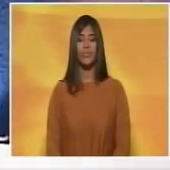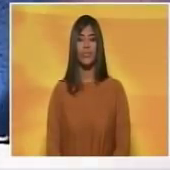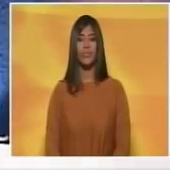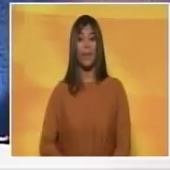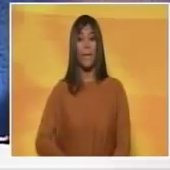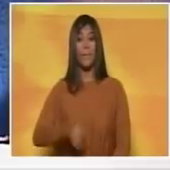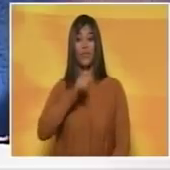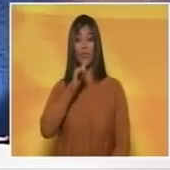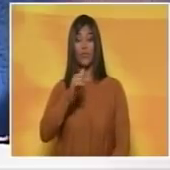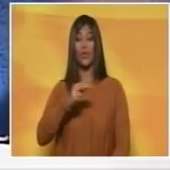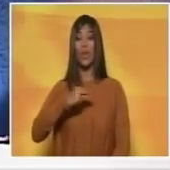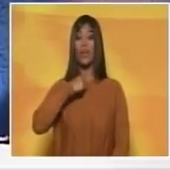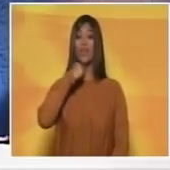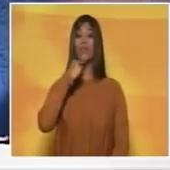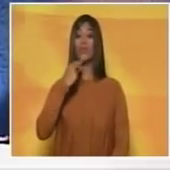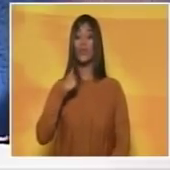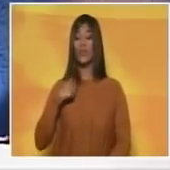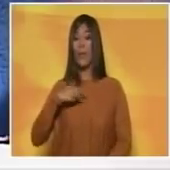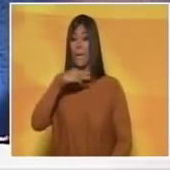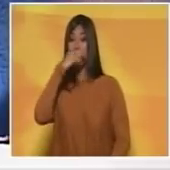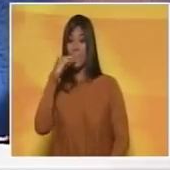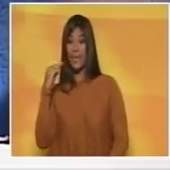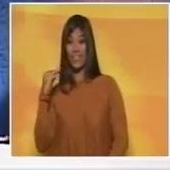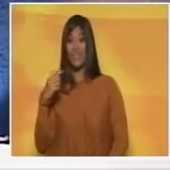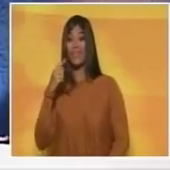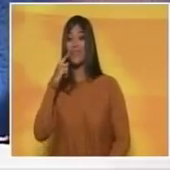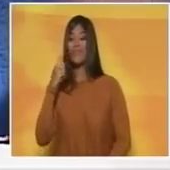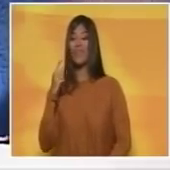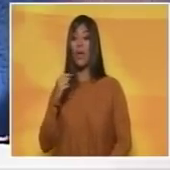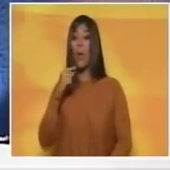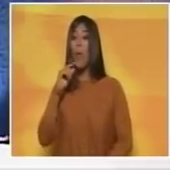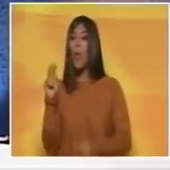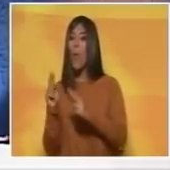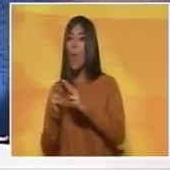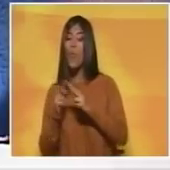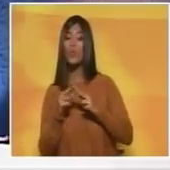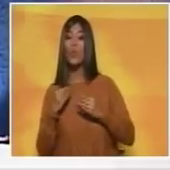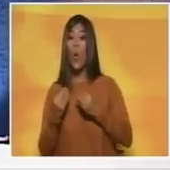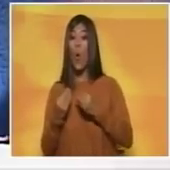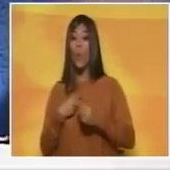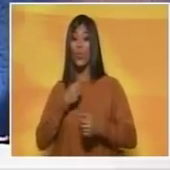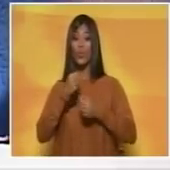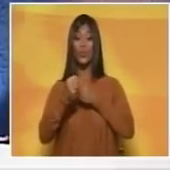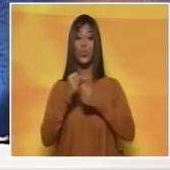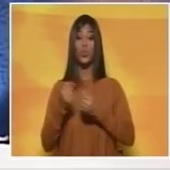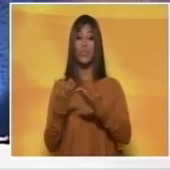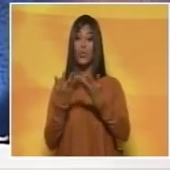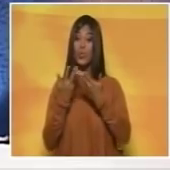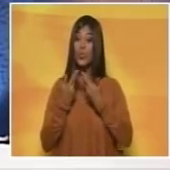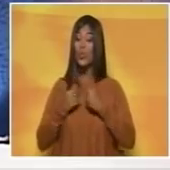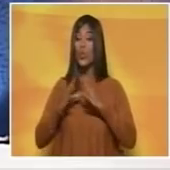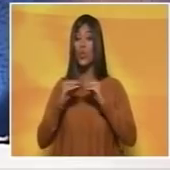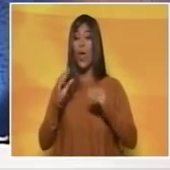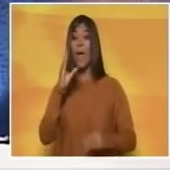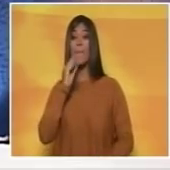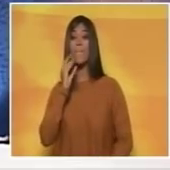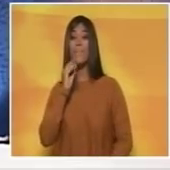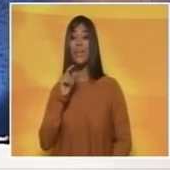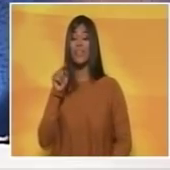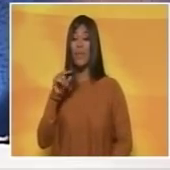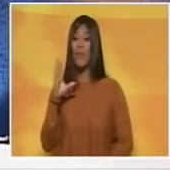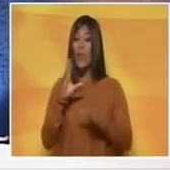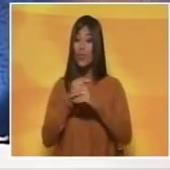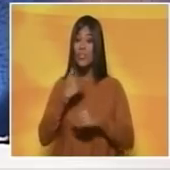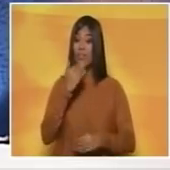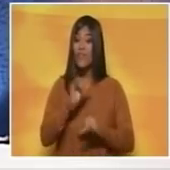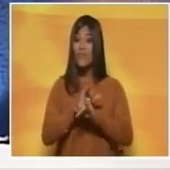Seguimos con La Voz Imbatible. Nuestra compañera María Guarapano pudo conocer las impresiones del jurado y nos trae todas las exigencias de los expertos para esa gran